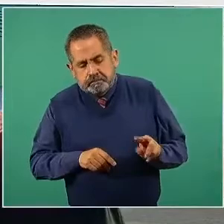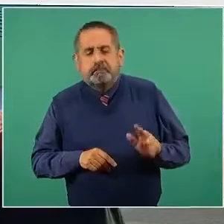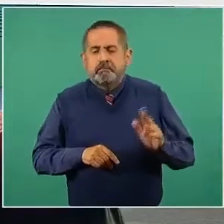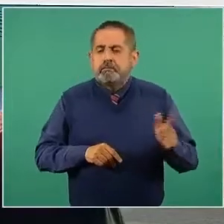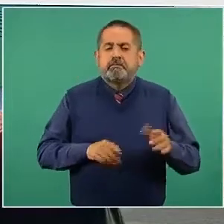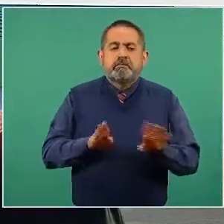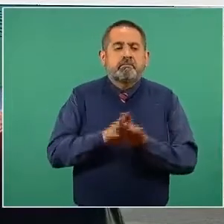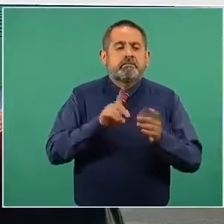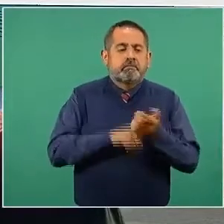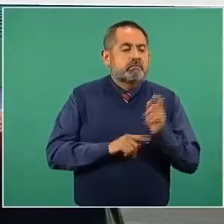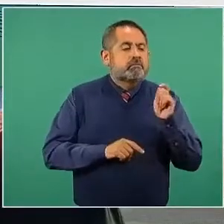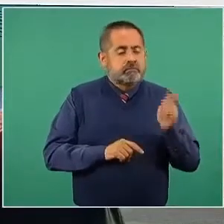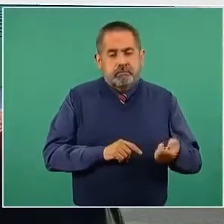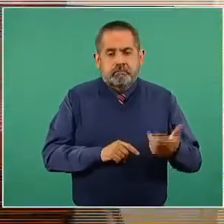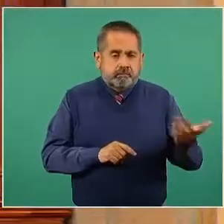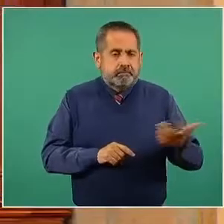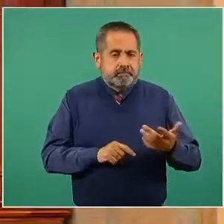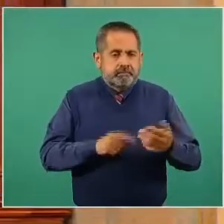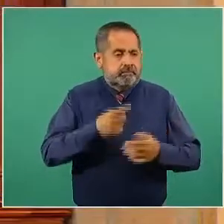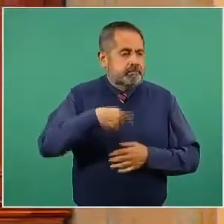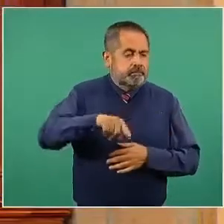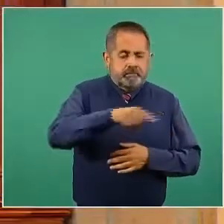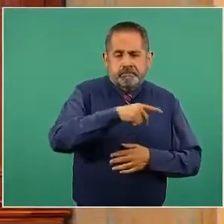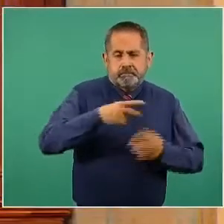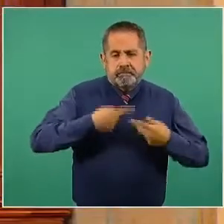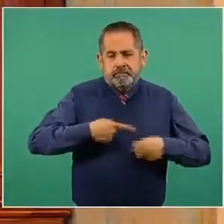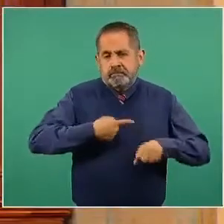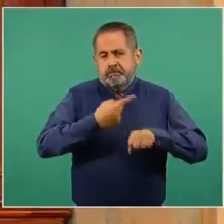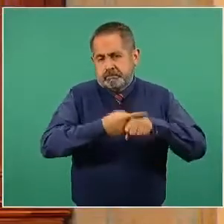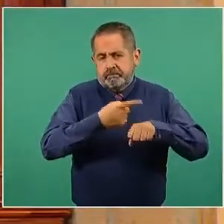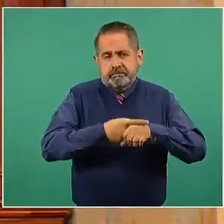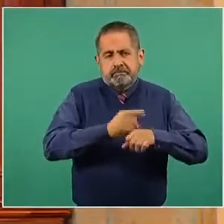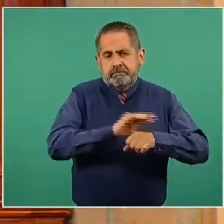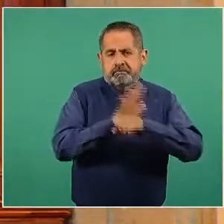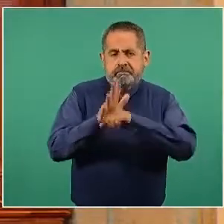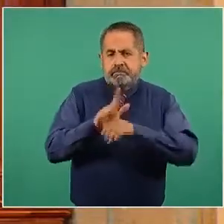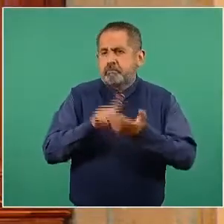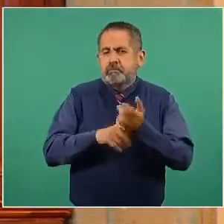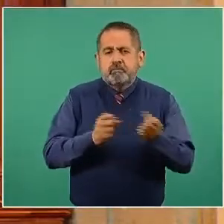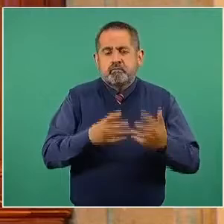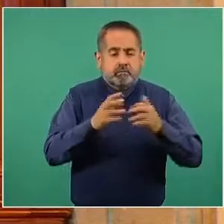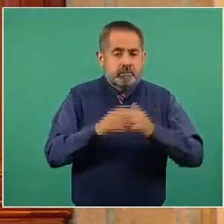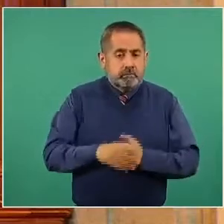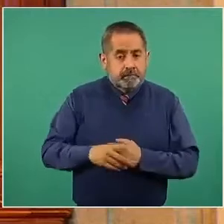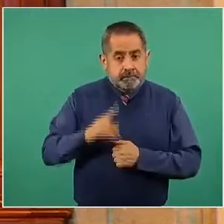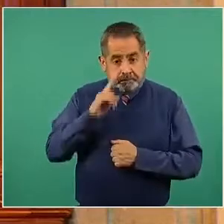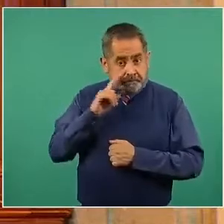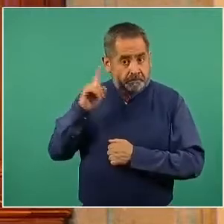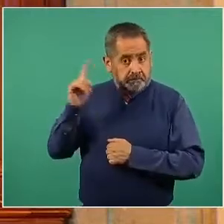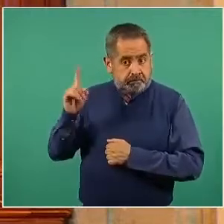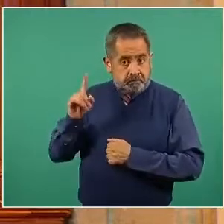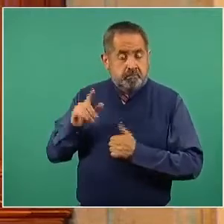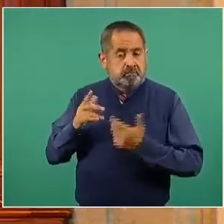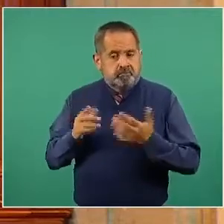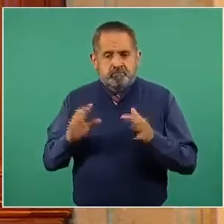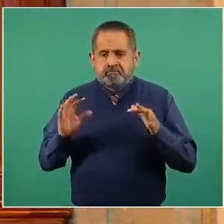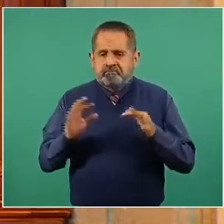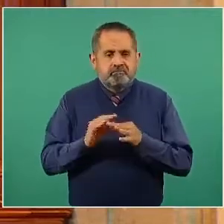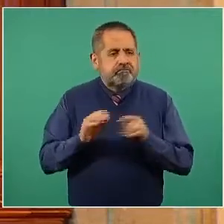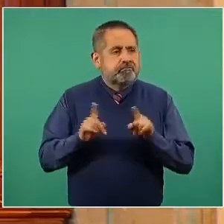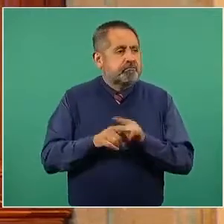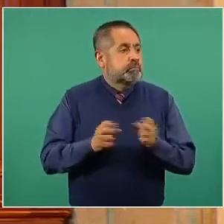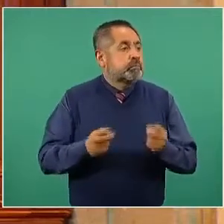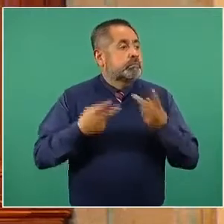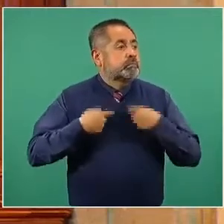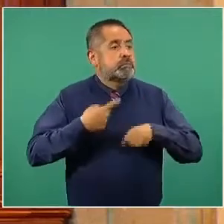el comportamiento de la enfermedad grave y crítica por COVID-19 en México. Y lo que estamos viendo también que es congruente con la carga